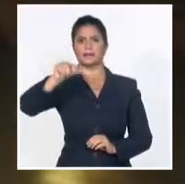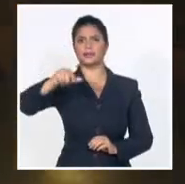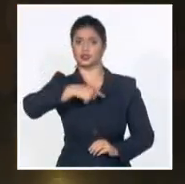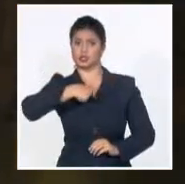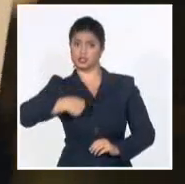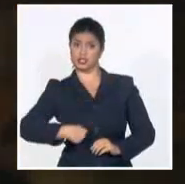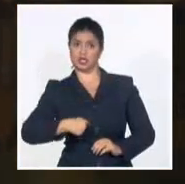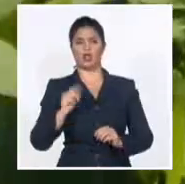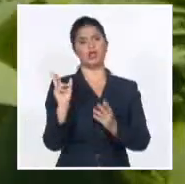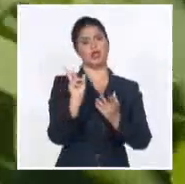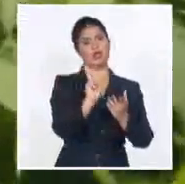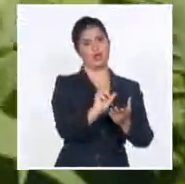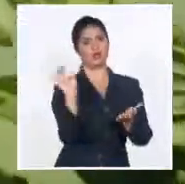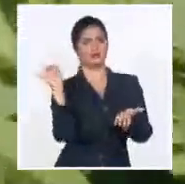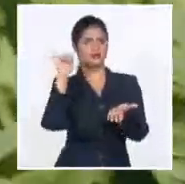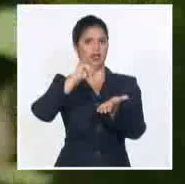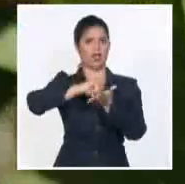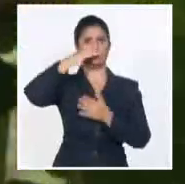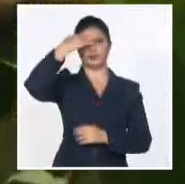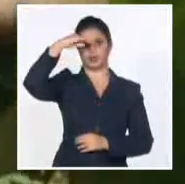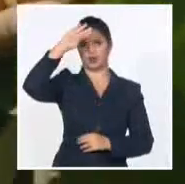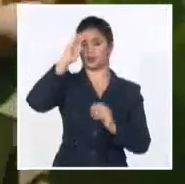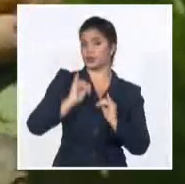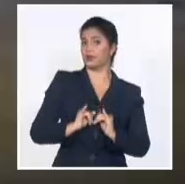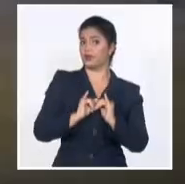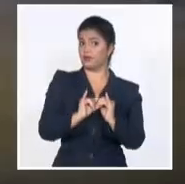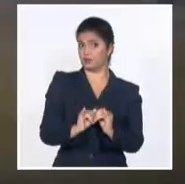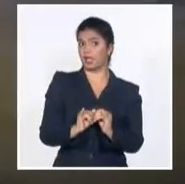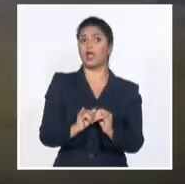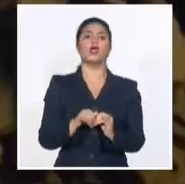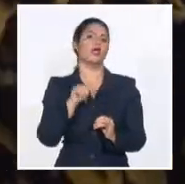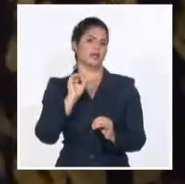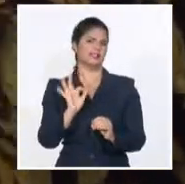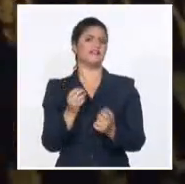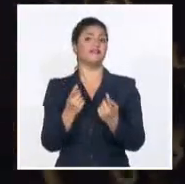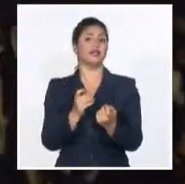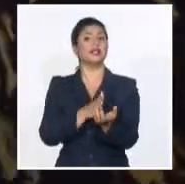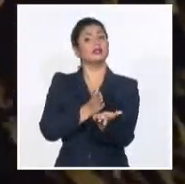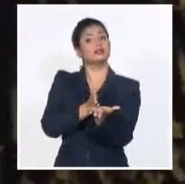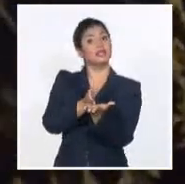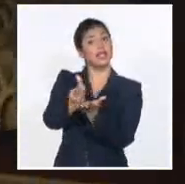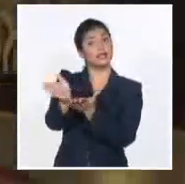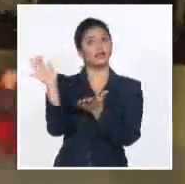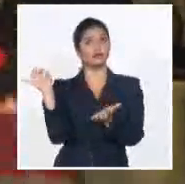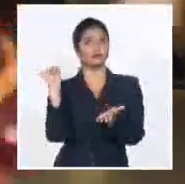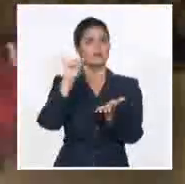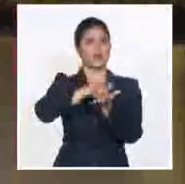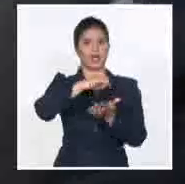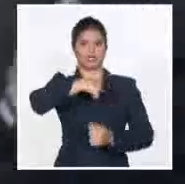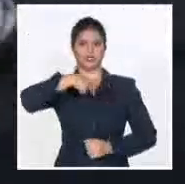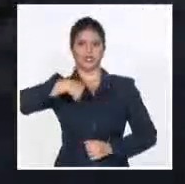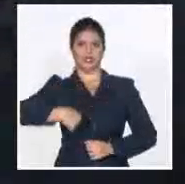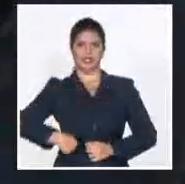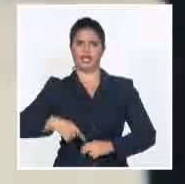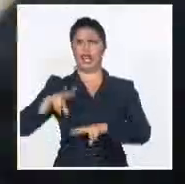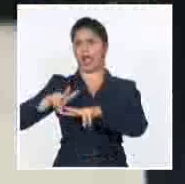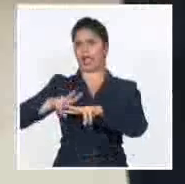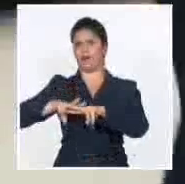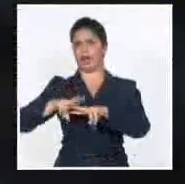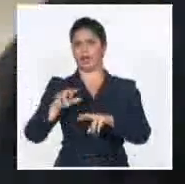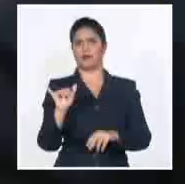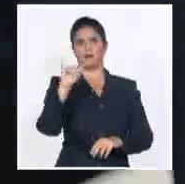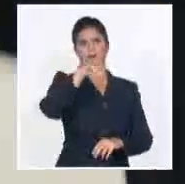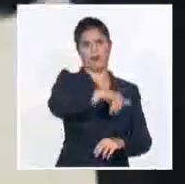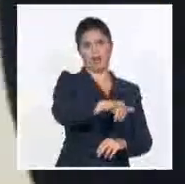cubano en su opinión es imprescindible retomar los vuelos directos que conectaban a China con la Habana lo cual dijo constituye